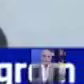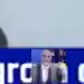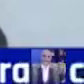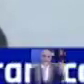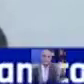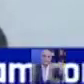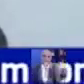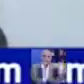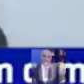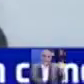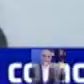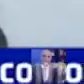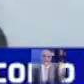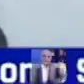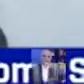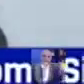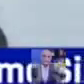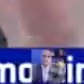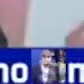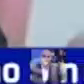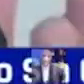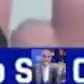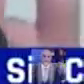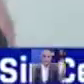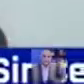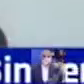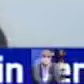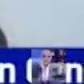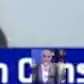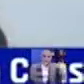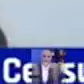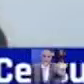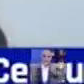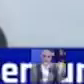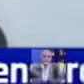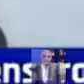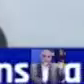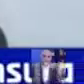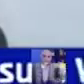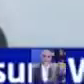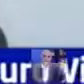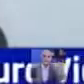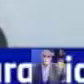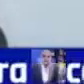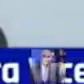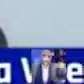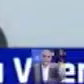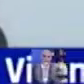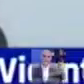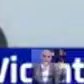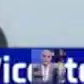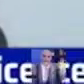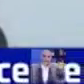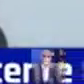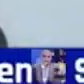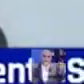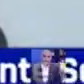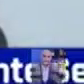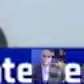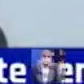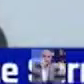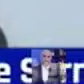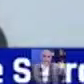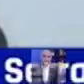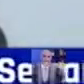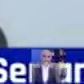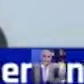becas que supuestamente da, no las dan ellos, se dan con dinero público. Entonces, hay que poner